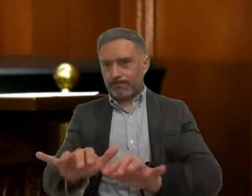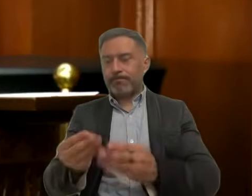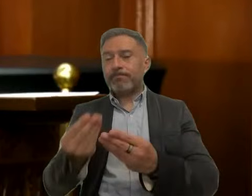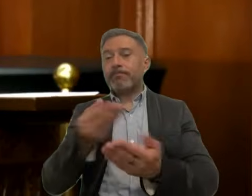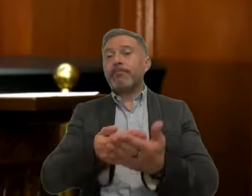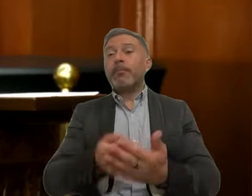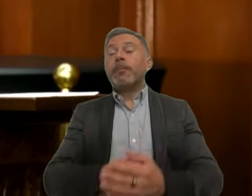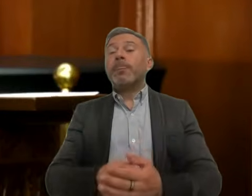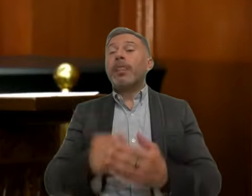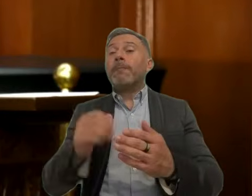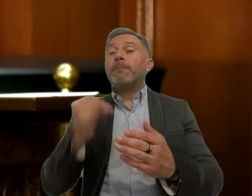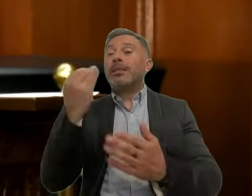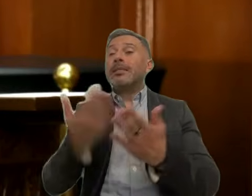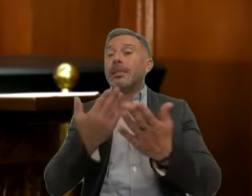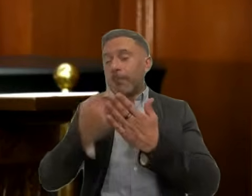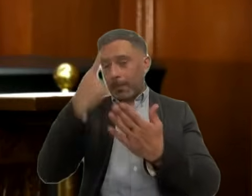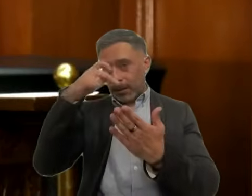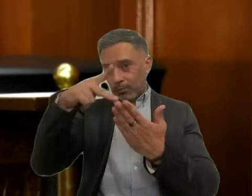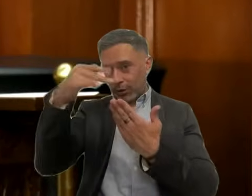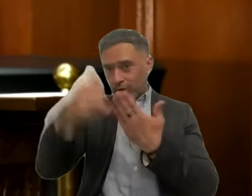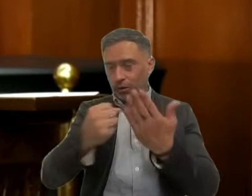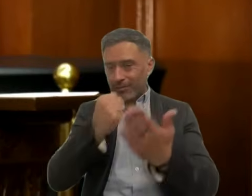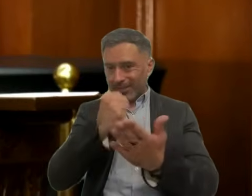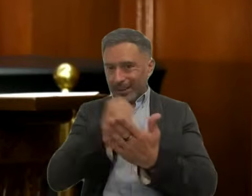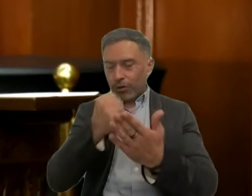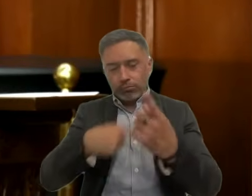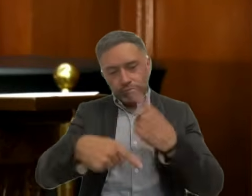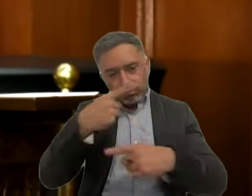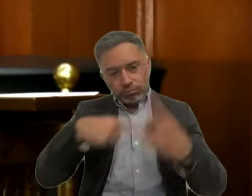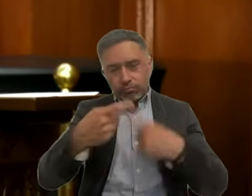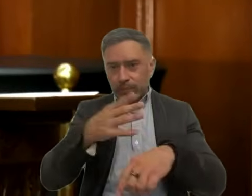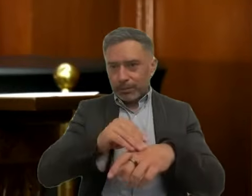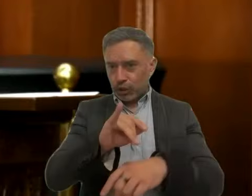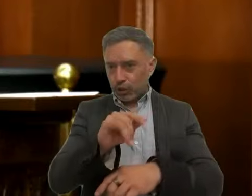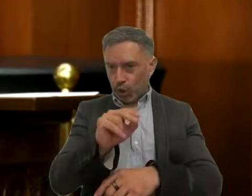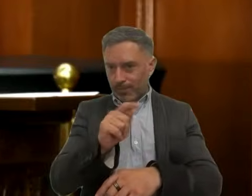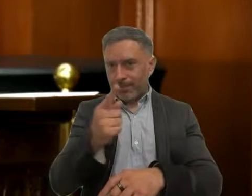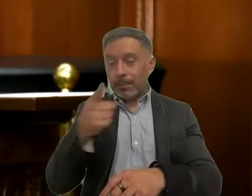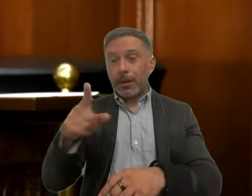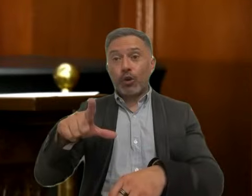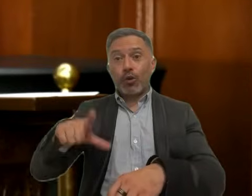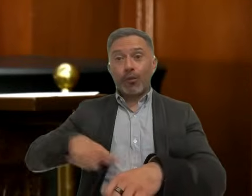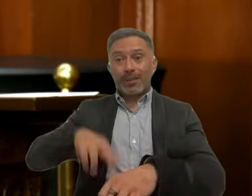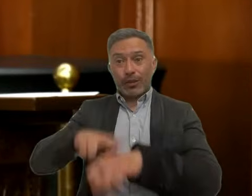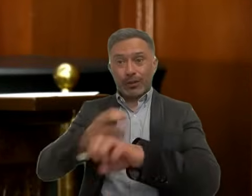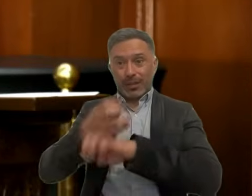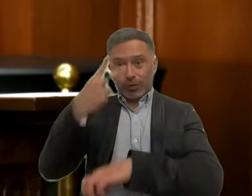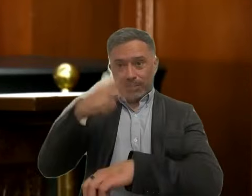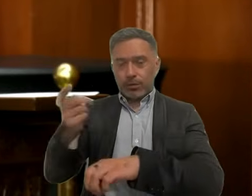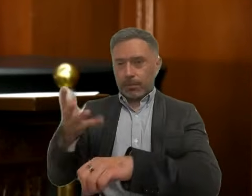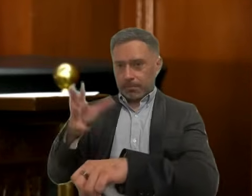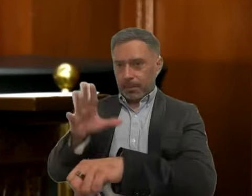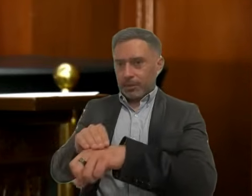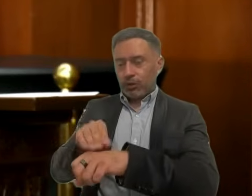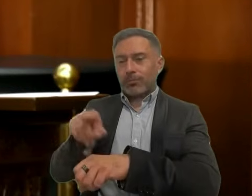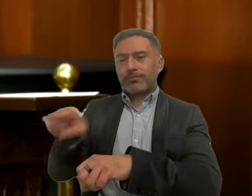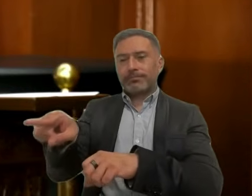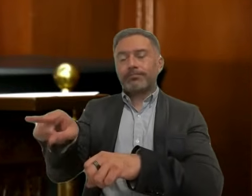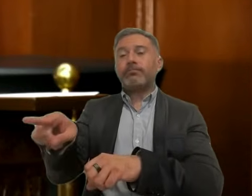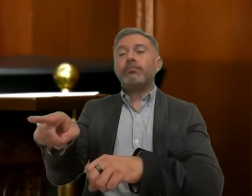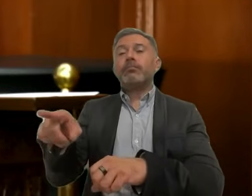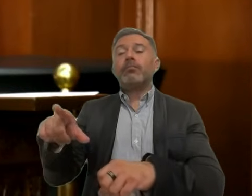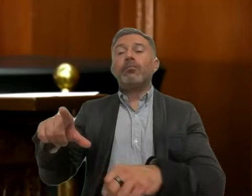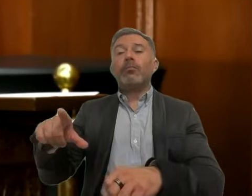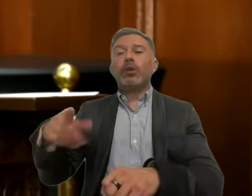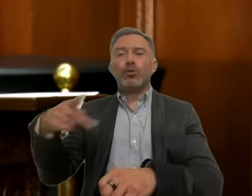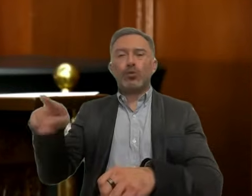de la iniciativa de decreto por el que se autoriza al Poder Ejecutivo del Estado a desincorporar del patrimonio del